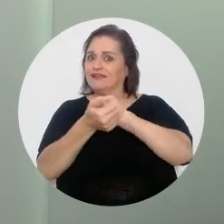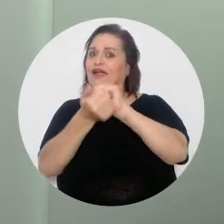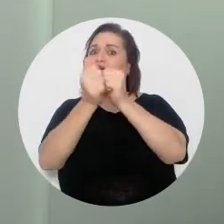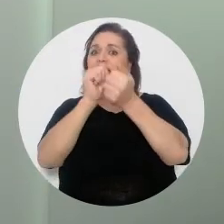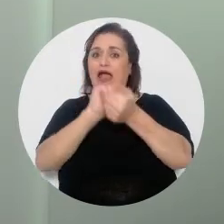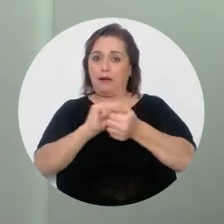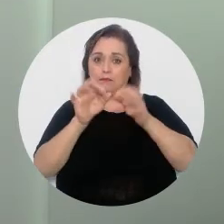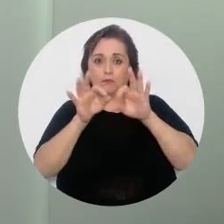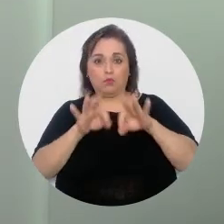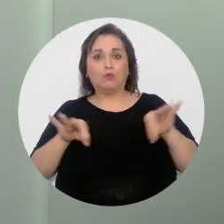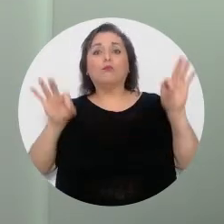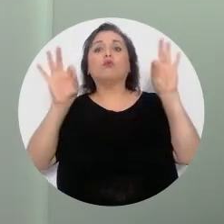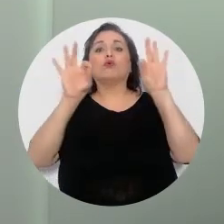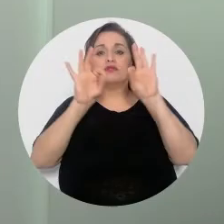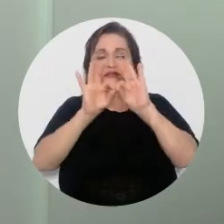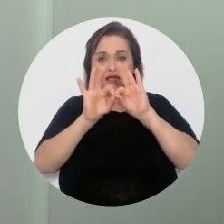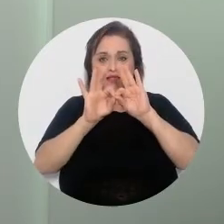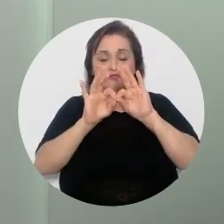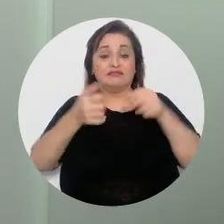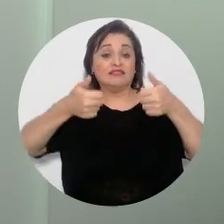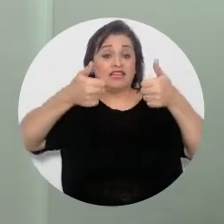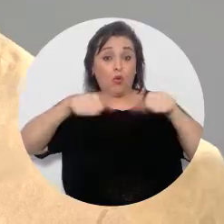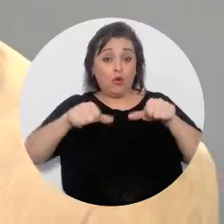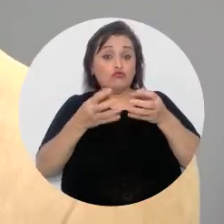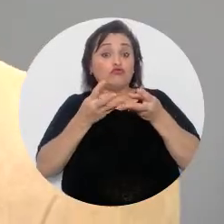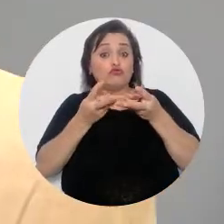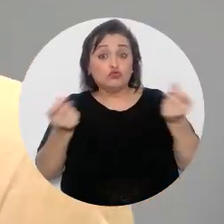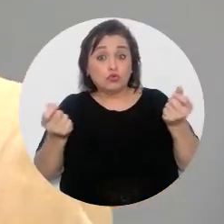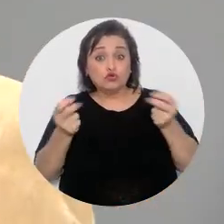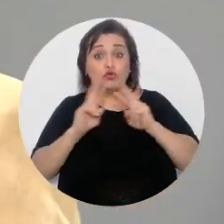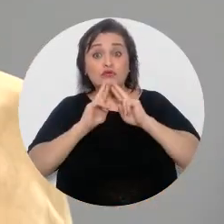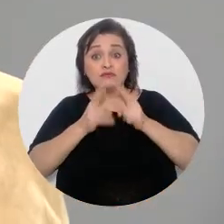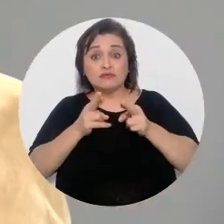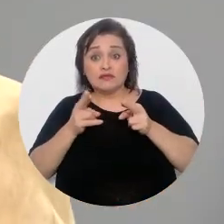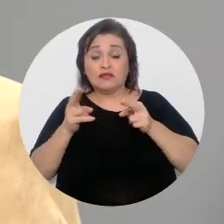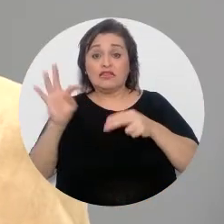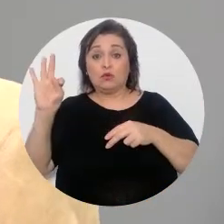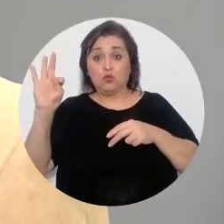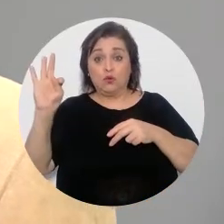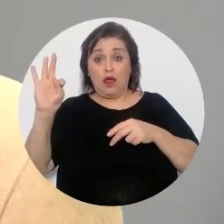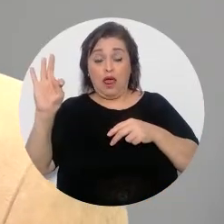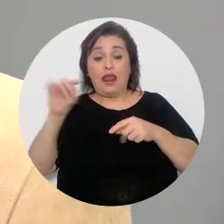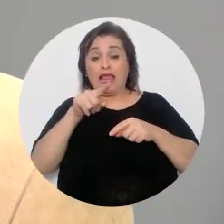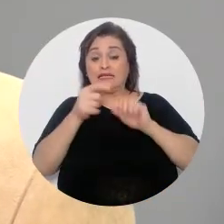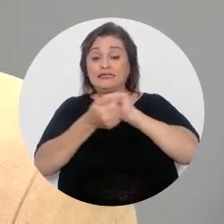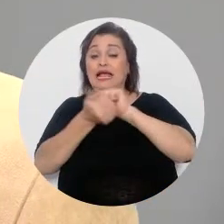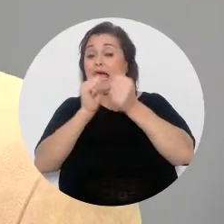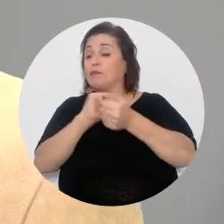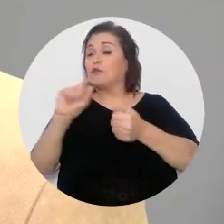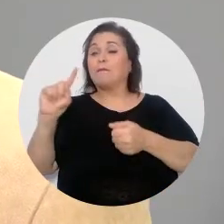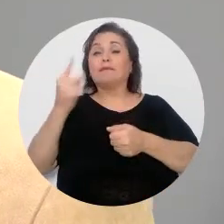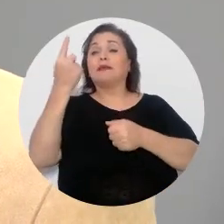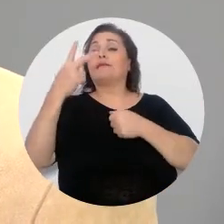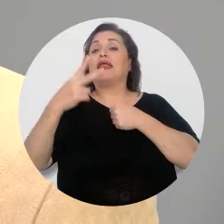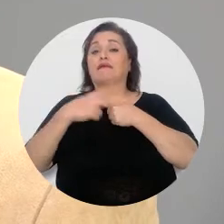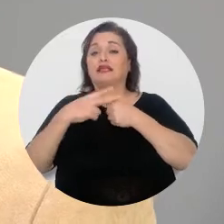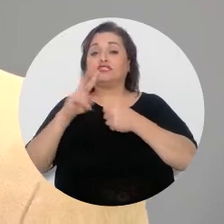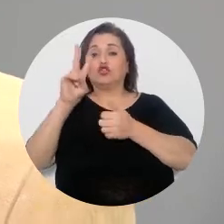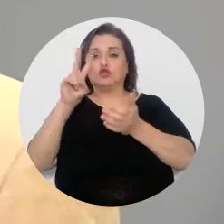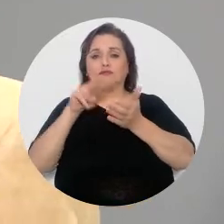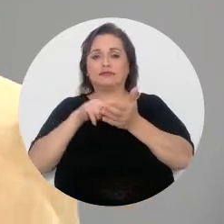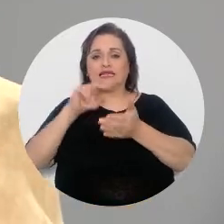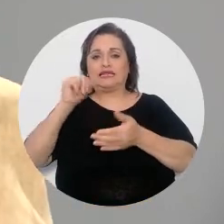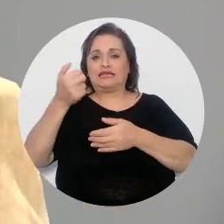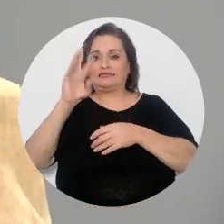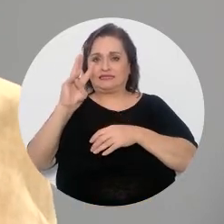entonces también otro cambio importante y de acuerdo con resoluciones del tribunal, este cambio se va a dar por primera vez para